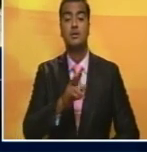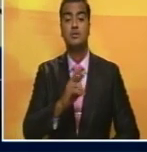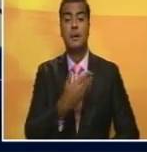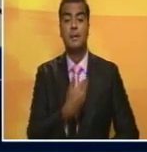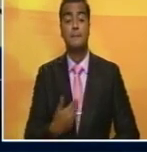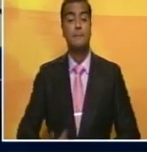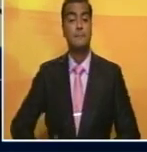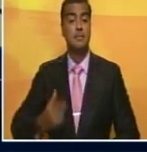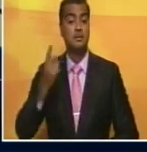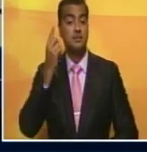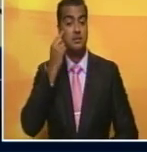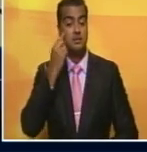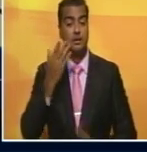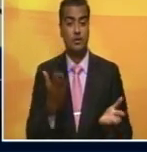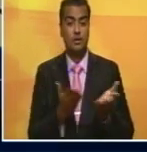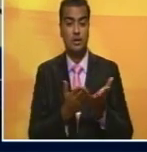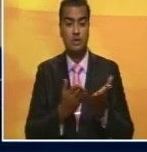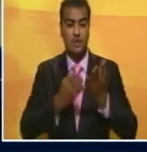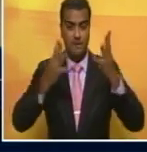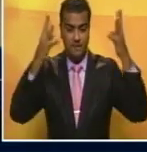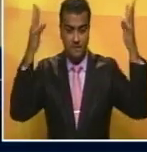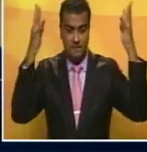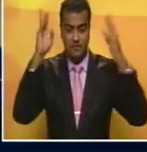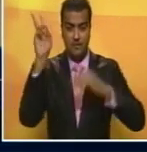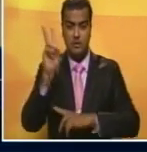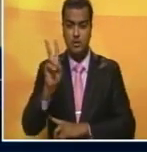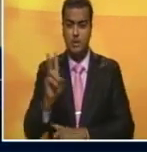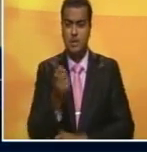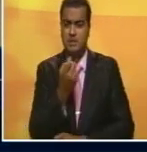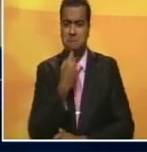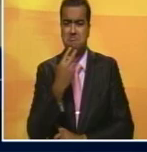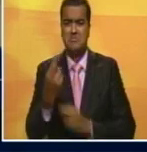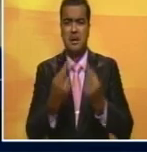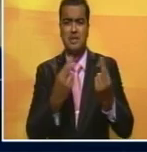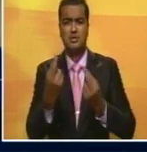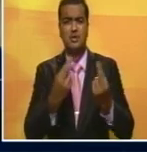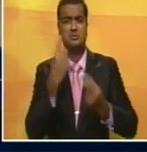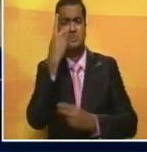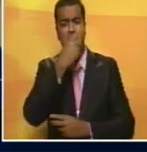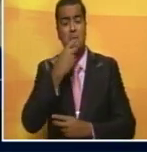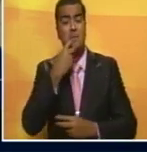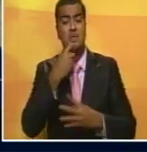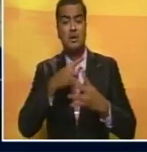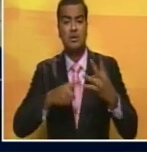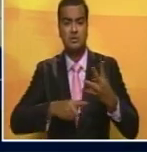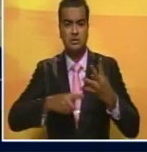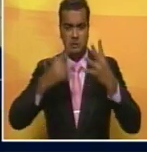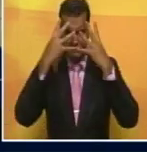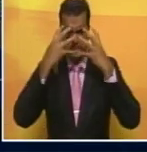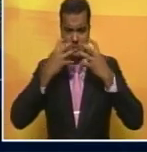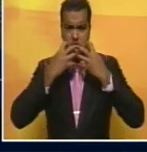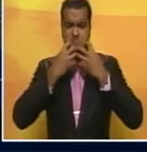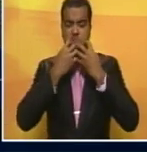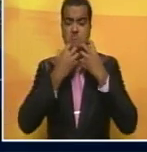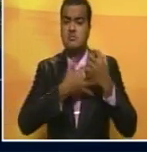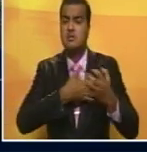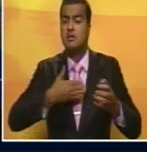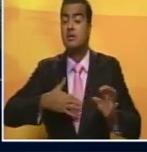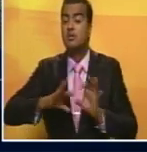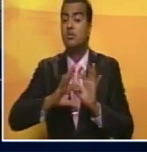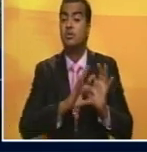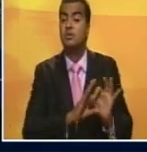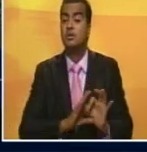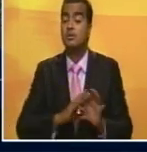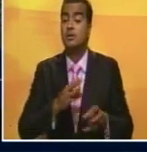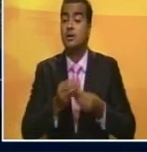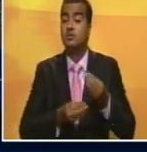del Colegio de Enfermeros de Caracas, rechazó que a García se le relacione con supuestos delitos de terrorismo al pretender vincularlo con